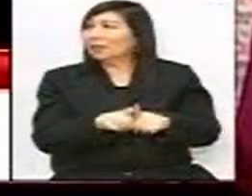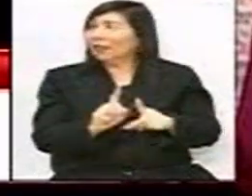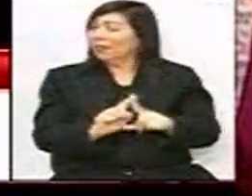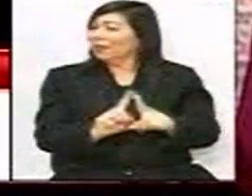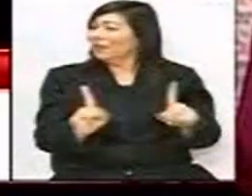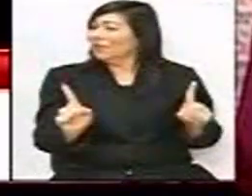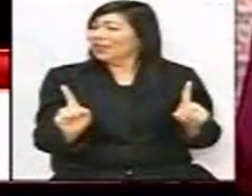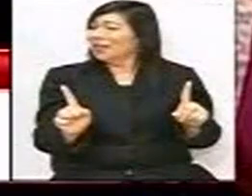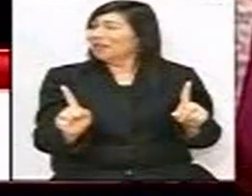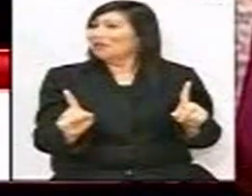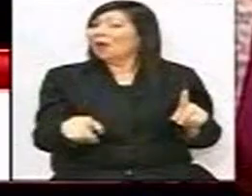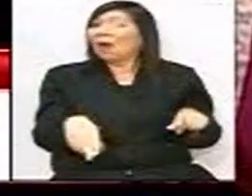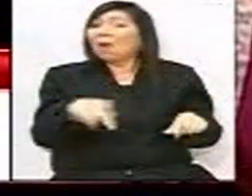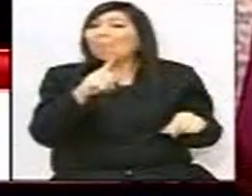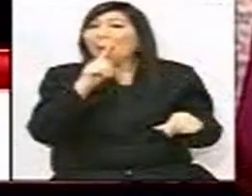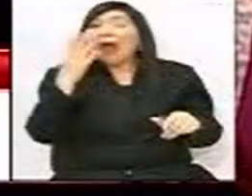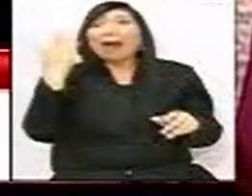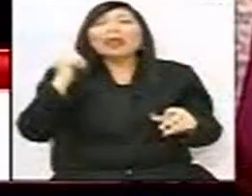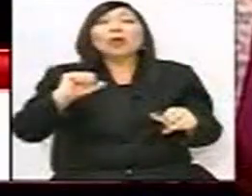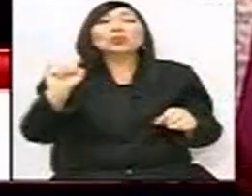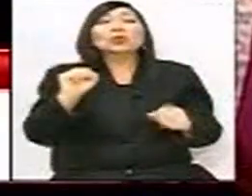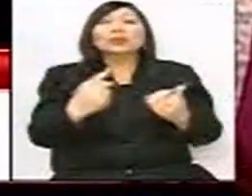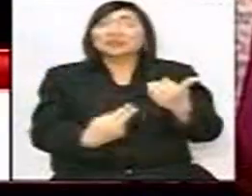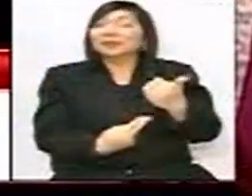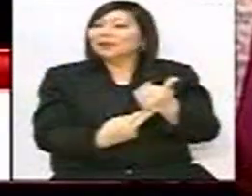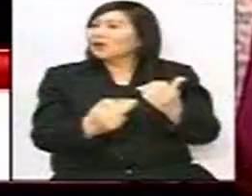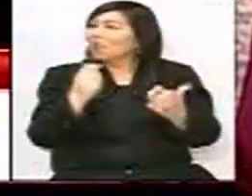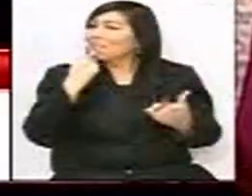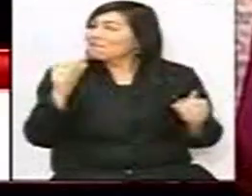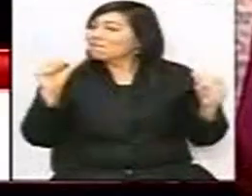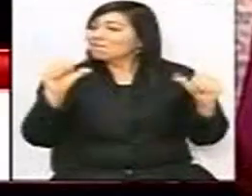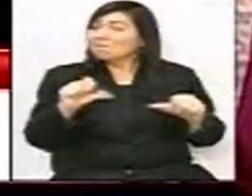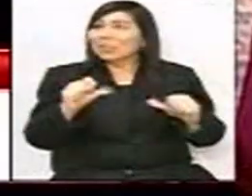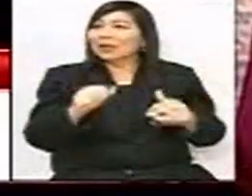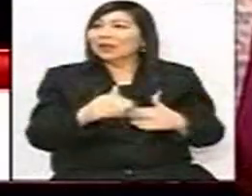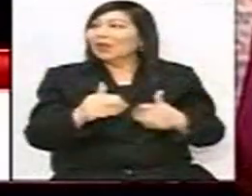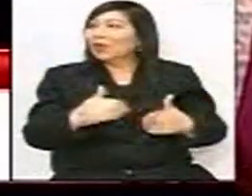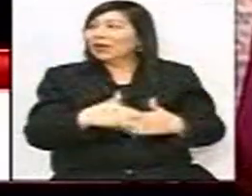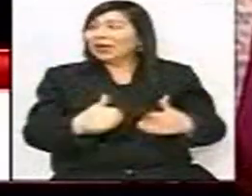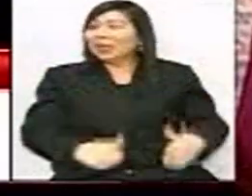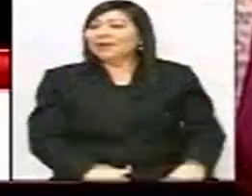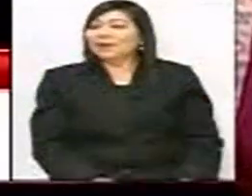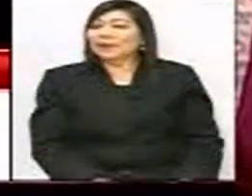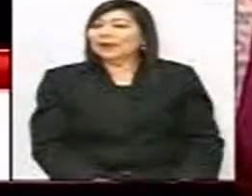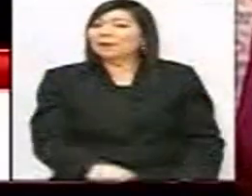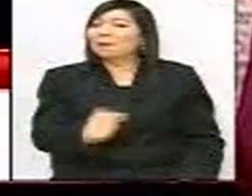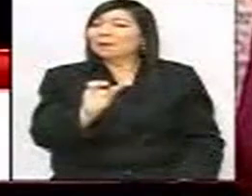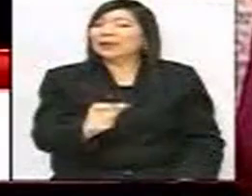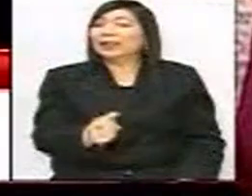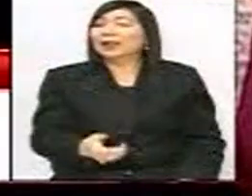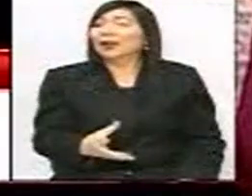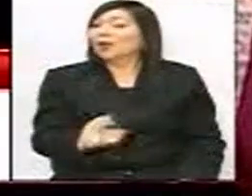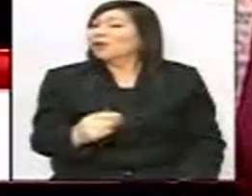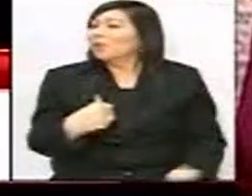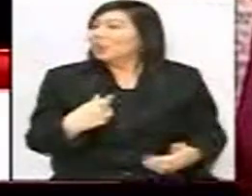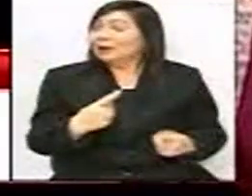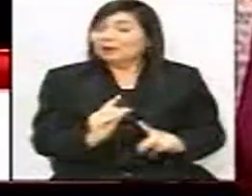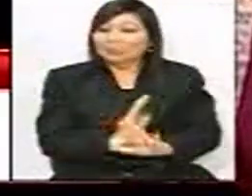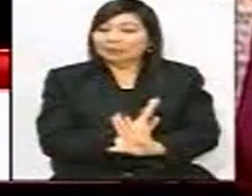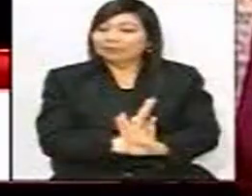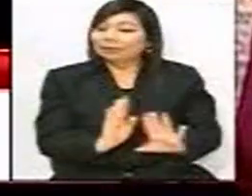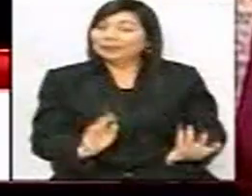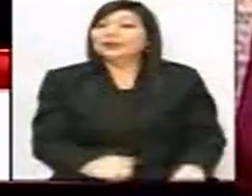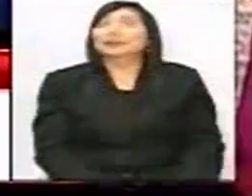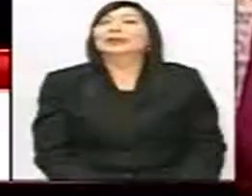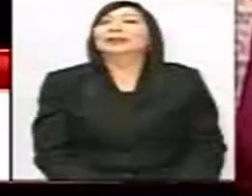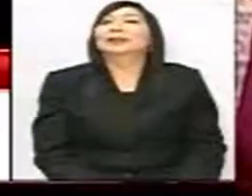es distinta. Entonces, acá no se puede perjudicar a la ciudadanía, es algo que no lo vamos a permitir